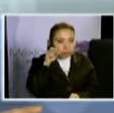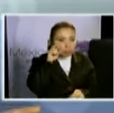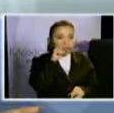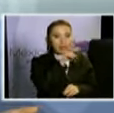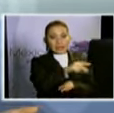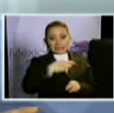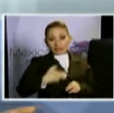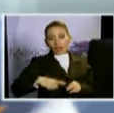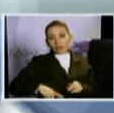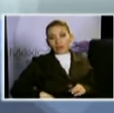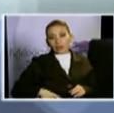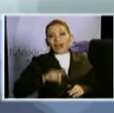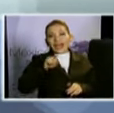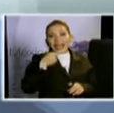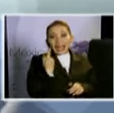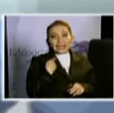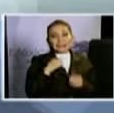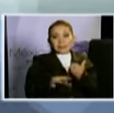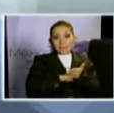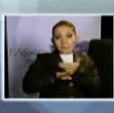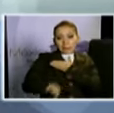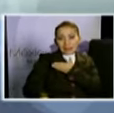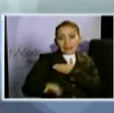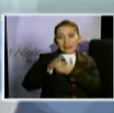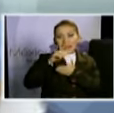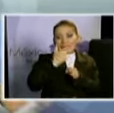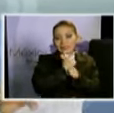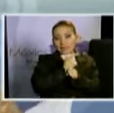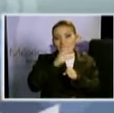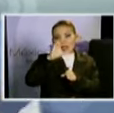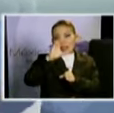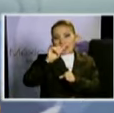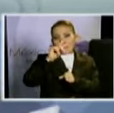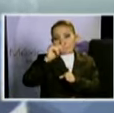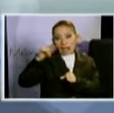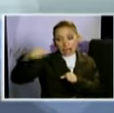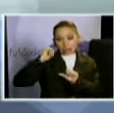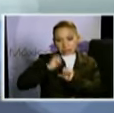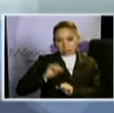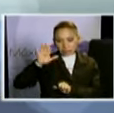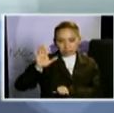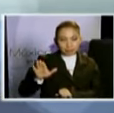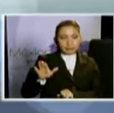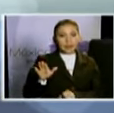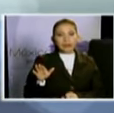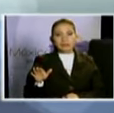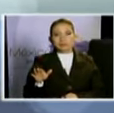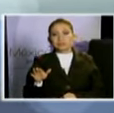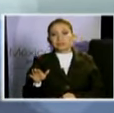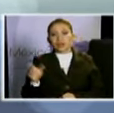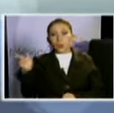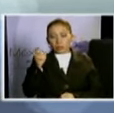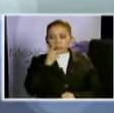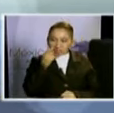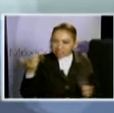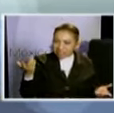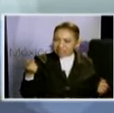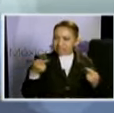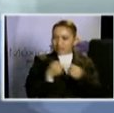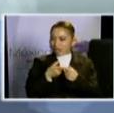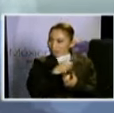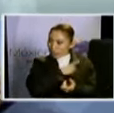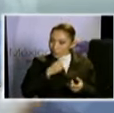esta administración, que es el de prevención del licenciado Campa. Digo, no es que sea de él lo preside. Cuando uno diría, bueno, no